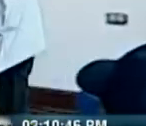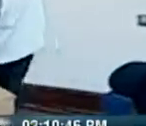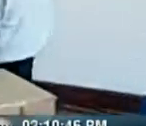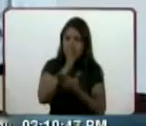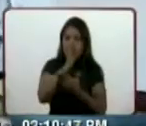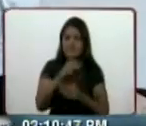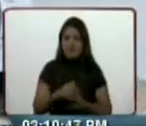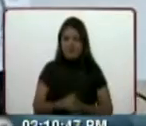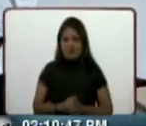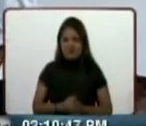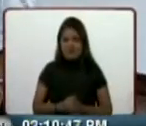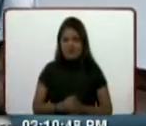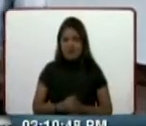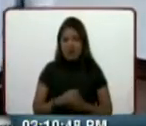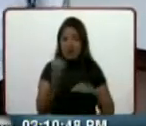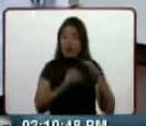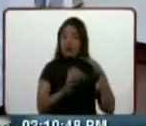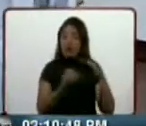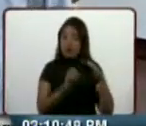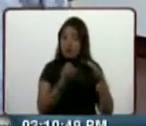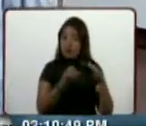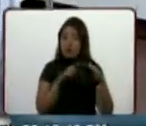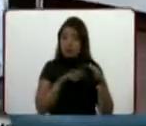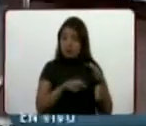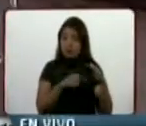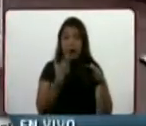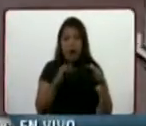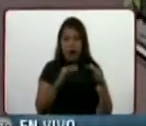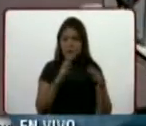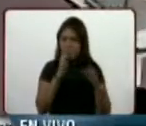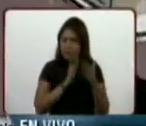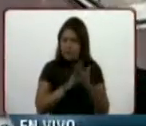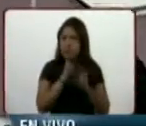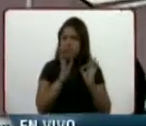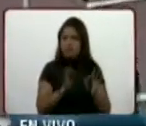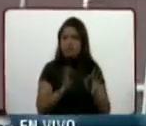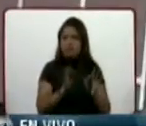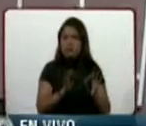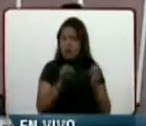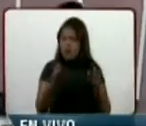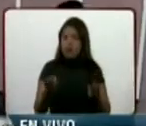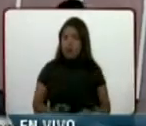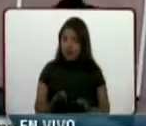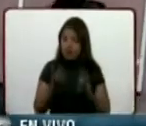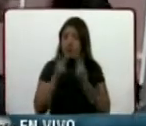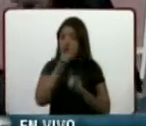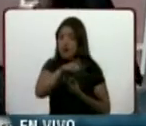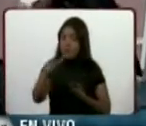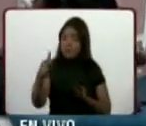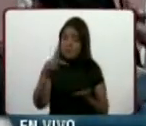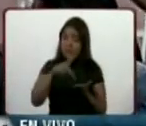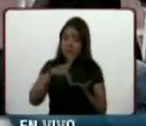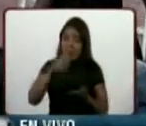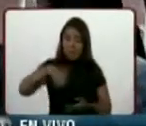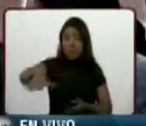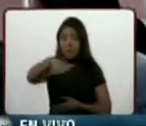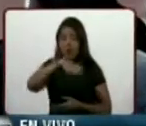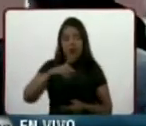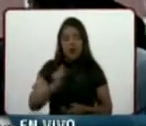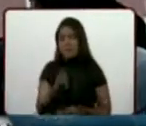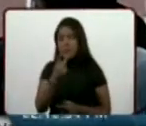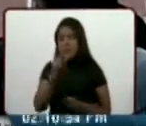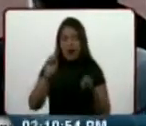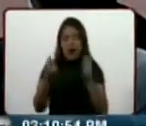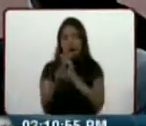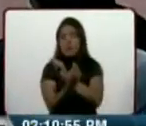Constitución más viva que nunca hoy? Más viva que nunca, dándole vida a la participación del pueblo. Fíjate que uno de los principales cambios